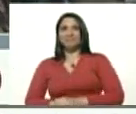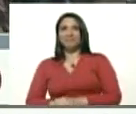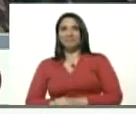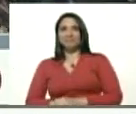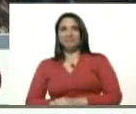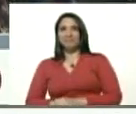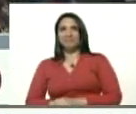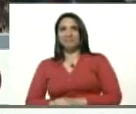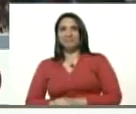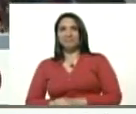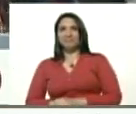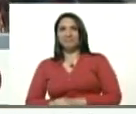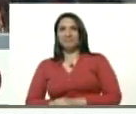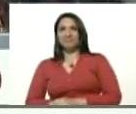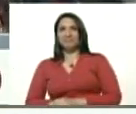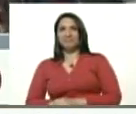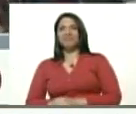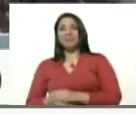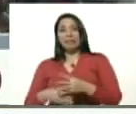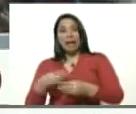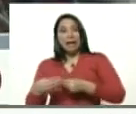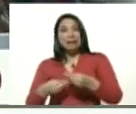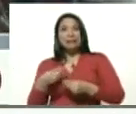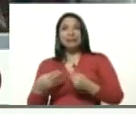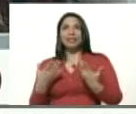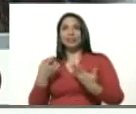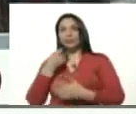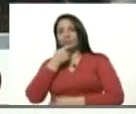que están haciendo, pues me parece